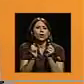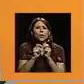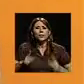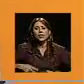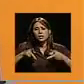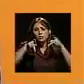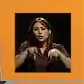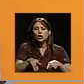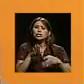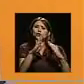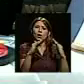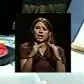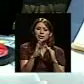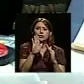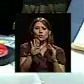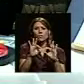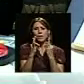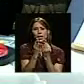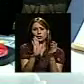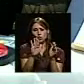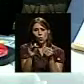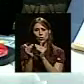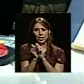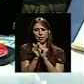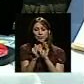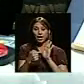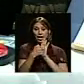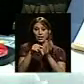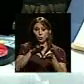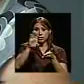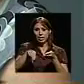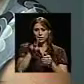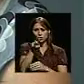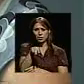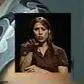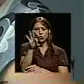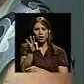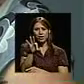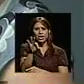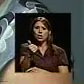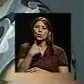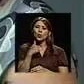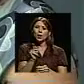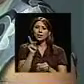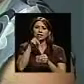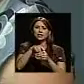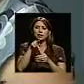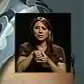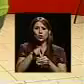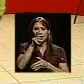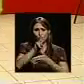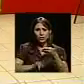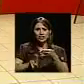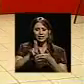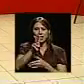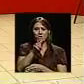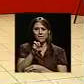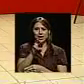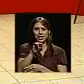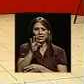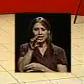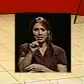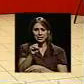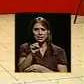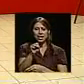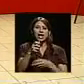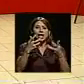su familia, su comunidad. La Expo Senarec 2009 contó con la participación de la Universidad Veritas,